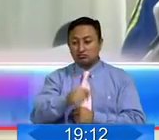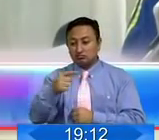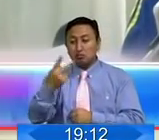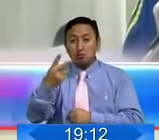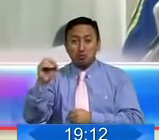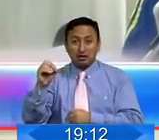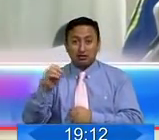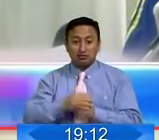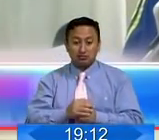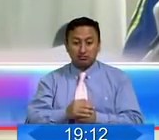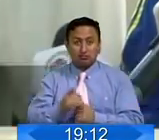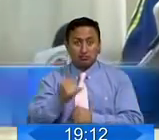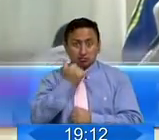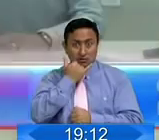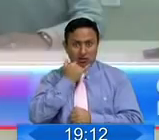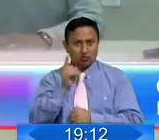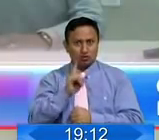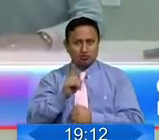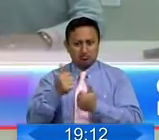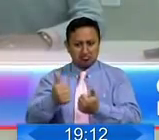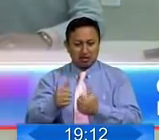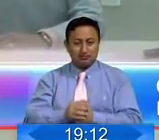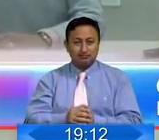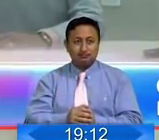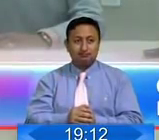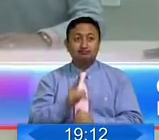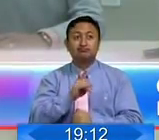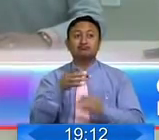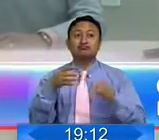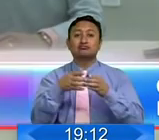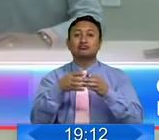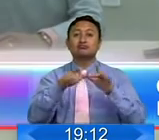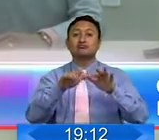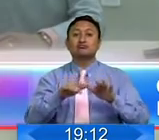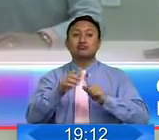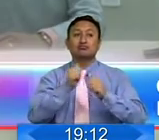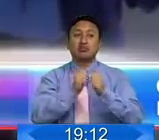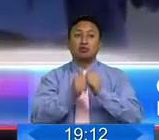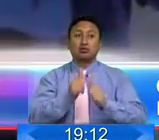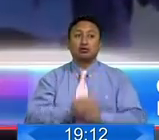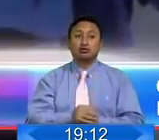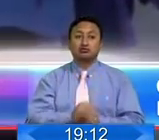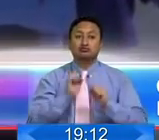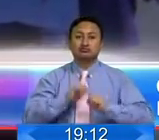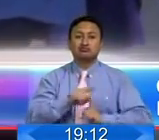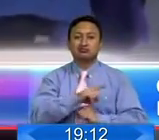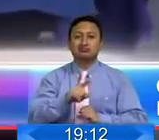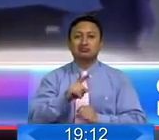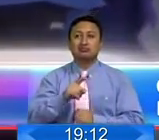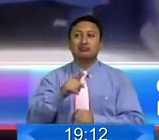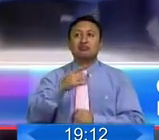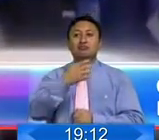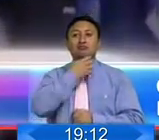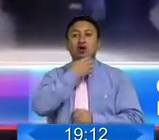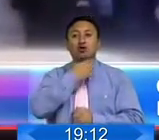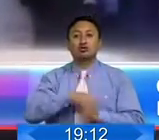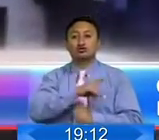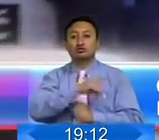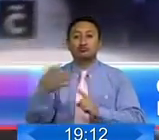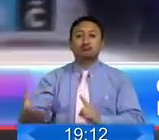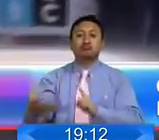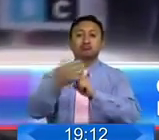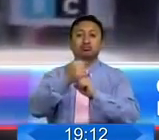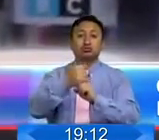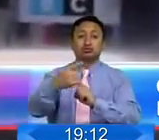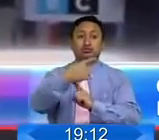nos hemos equivocado. El Comité Ejecutivo de la Secretaría del Deporte dará a conocer en el mes de agosto si los logros obtenidos por la